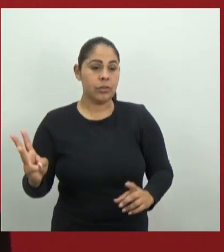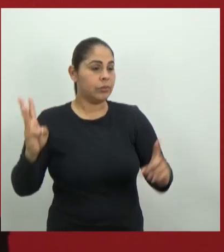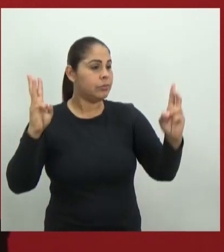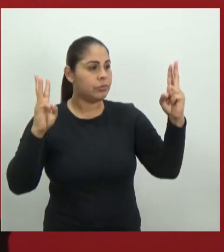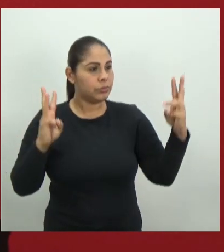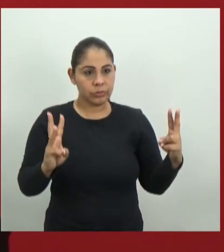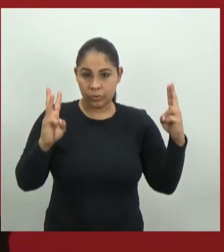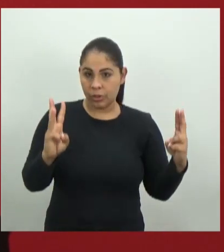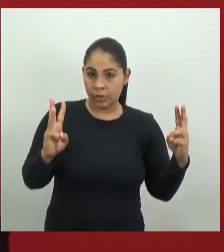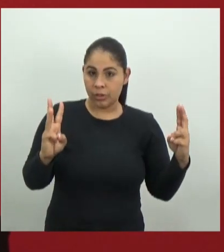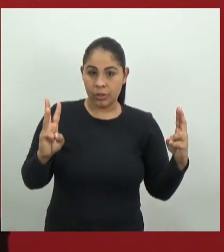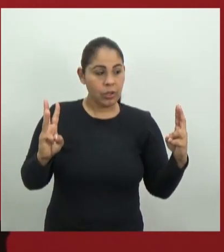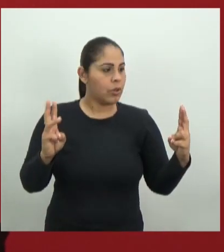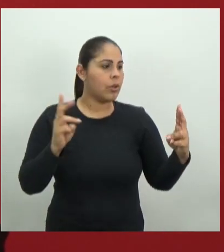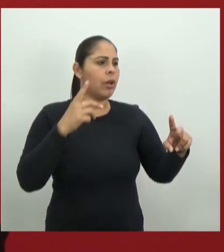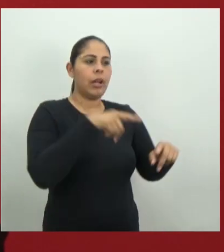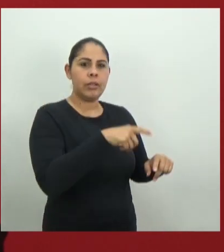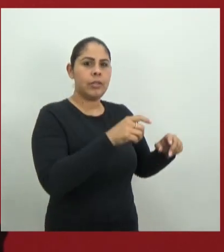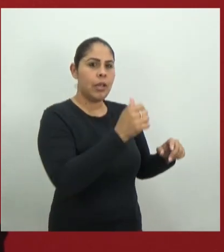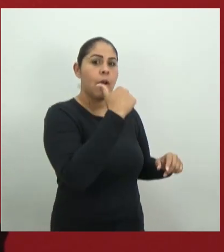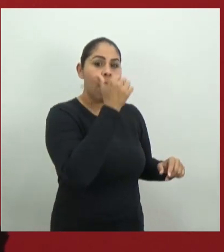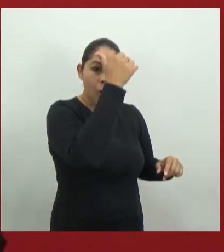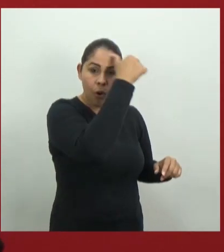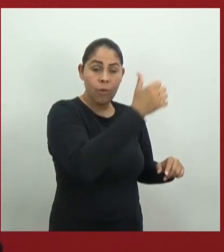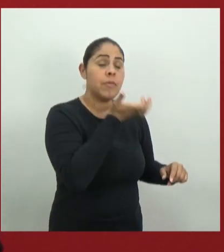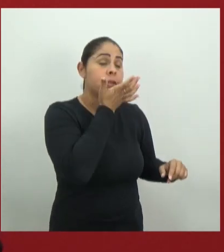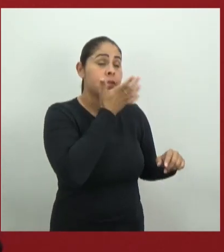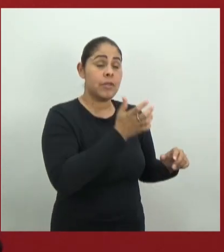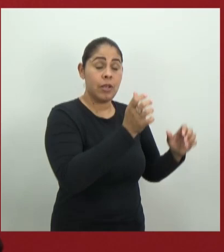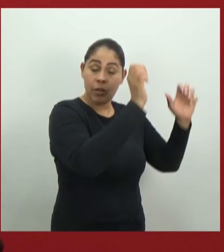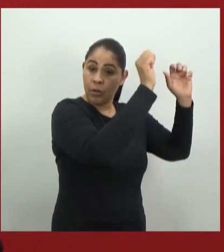pero de la nube Dios habló de nuevo y dijo: